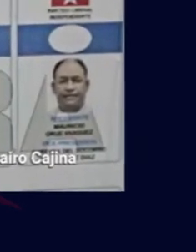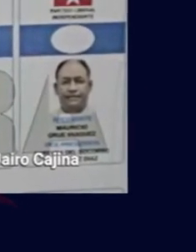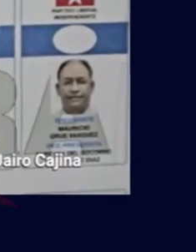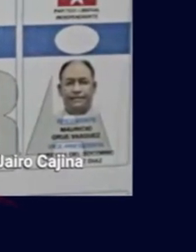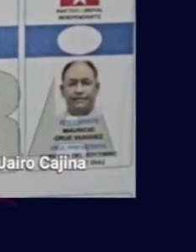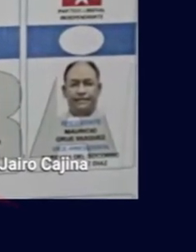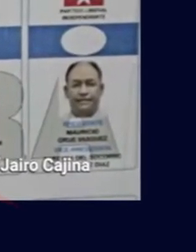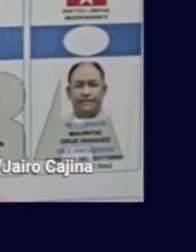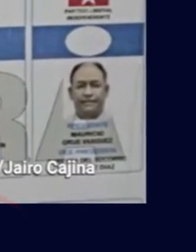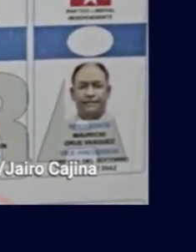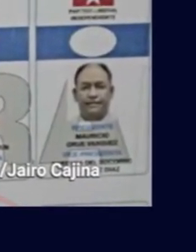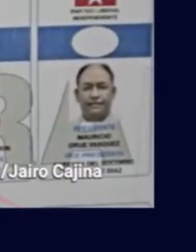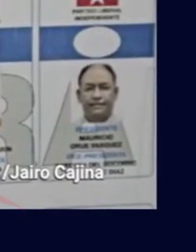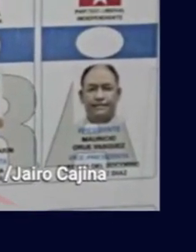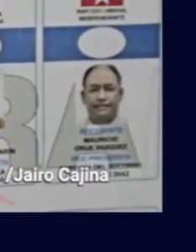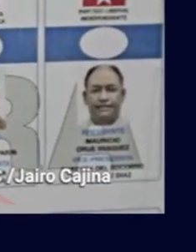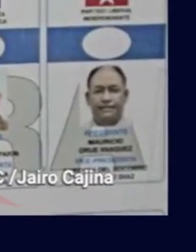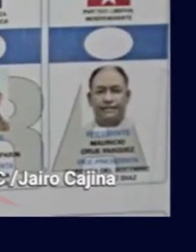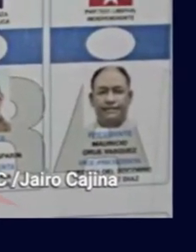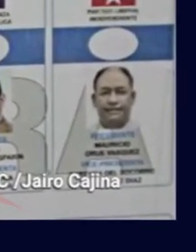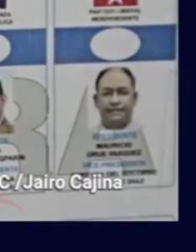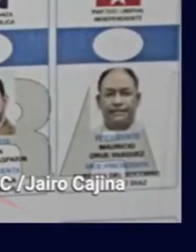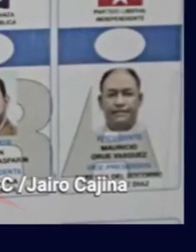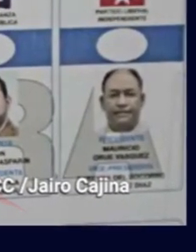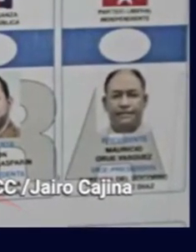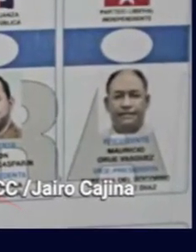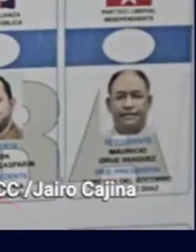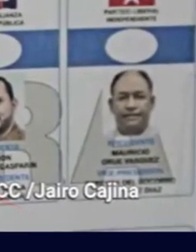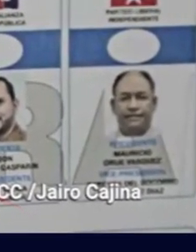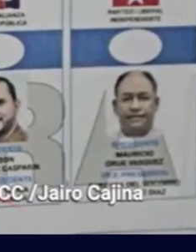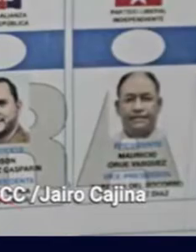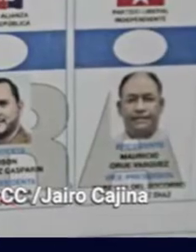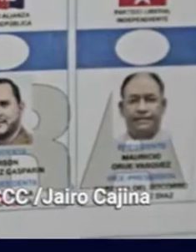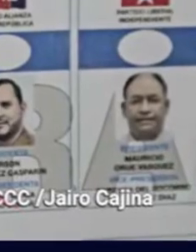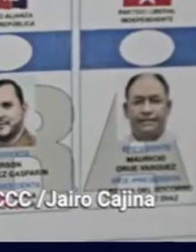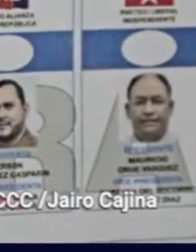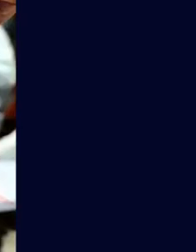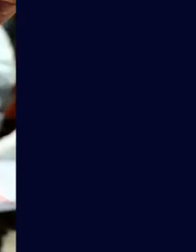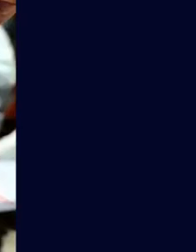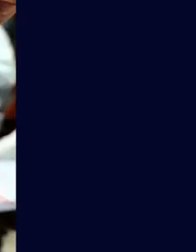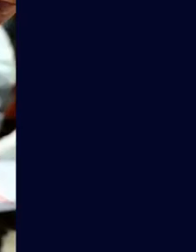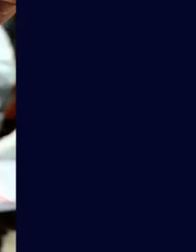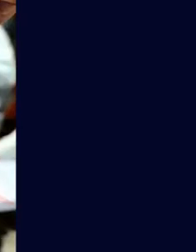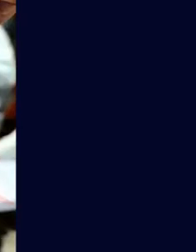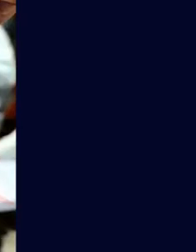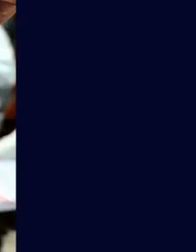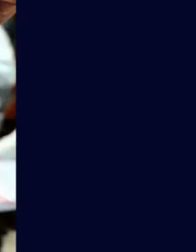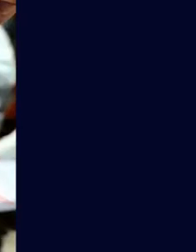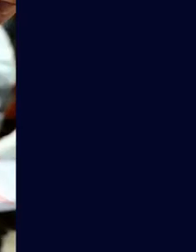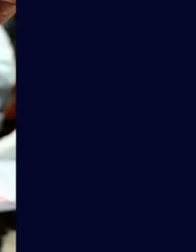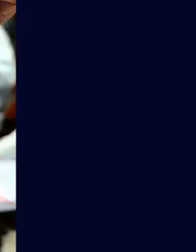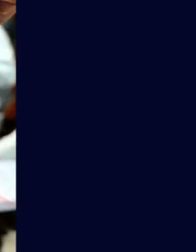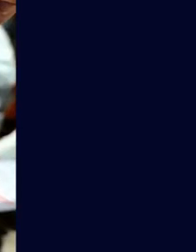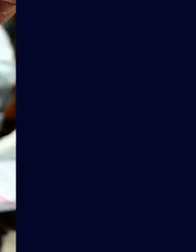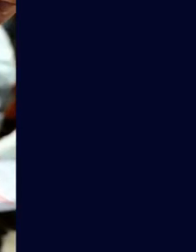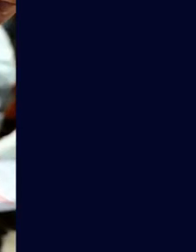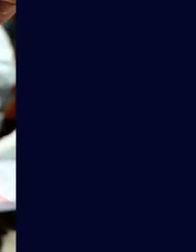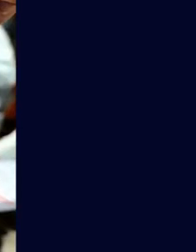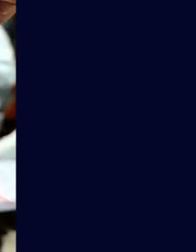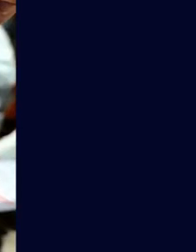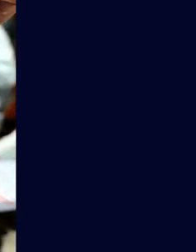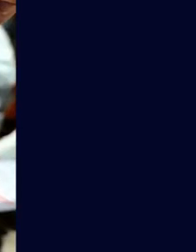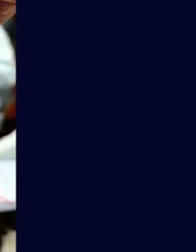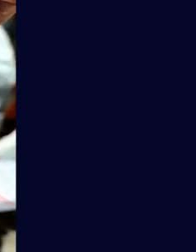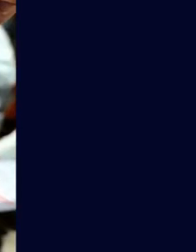y miembros de las mesas electorales de cada uno de los grupos políticos además de este poder del estado informó en su boletín semanal